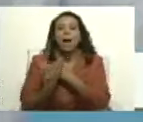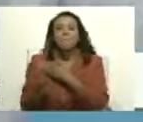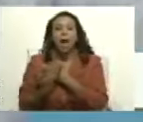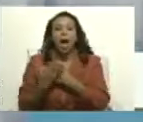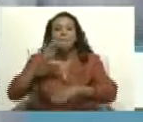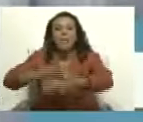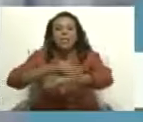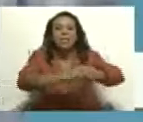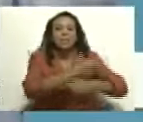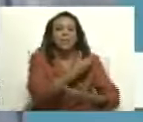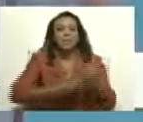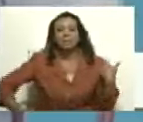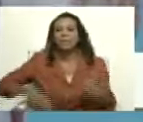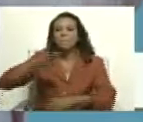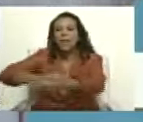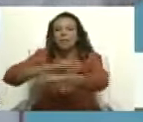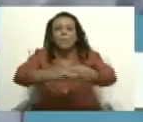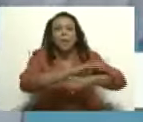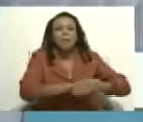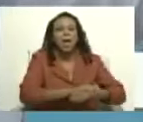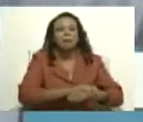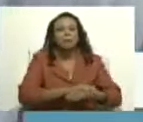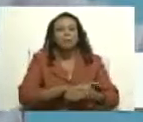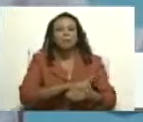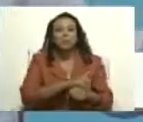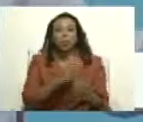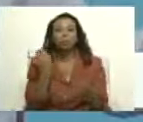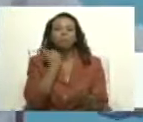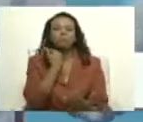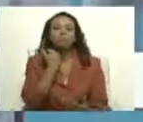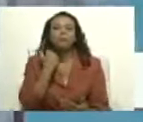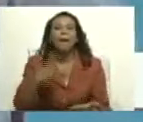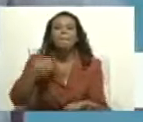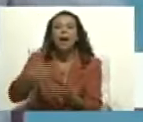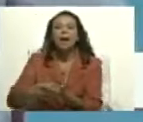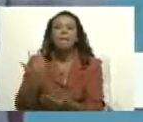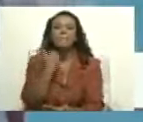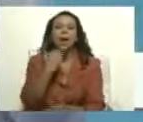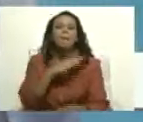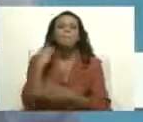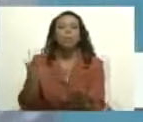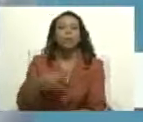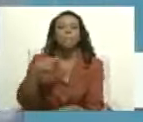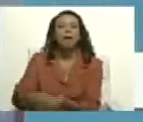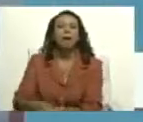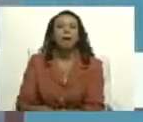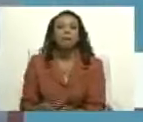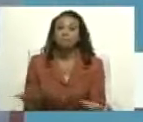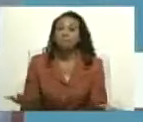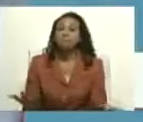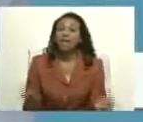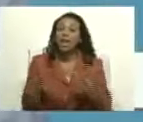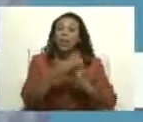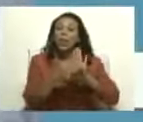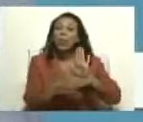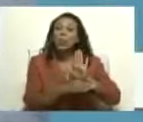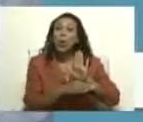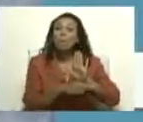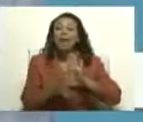presos presidentes y ponerle precios a la cabeza y romper completamente las normas